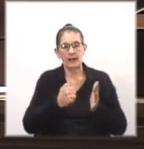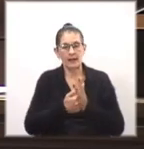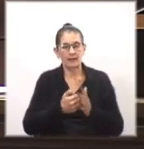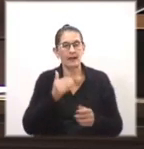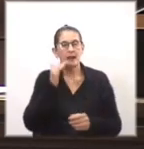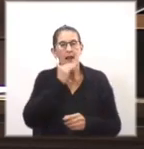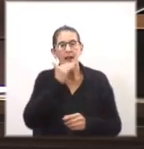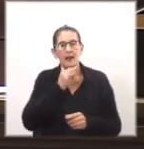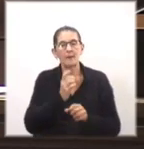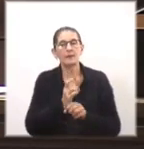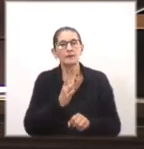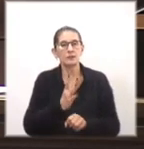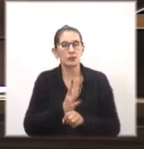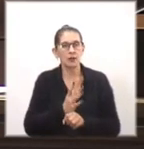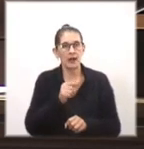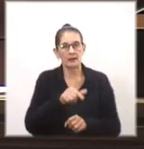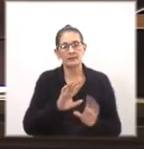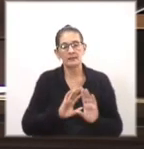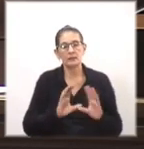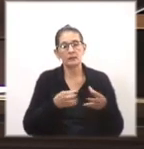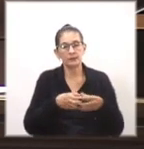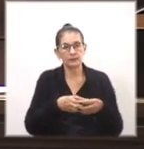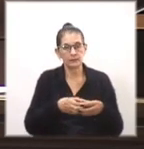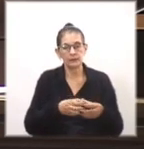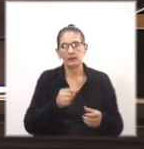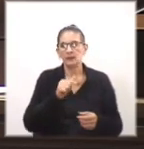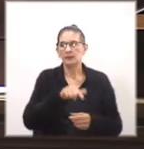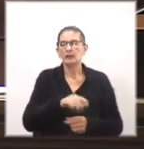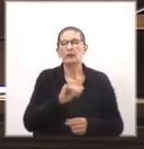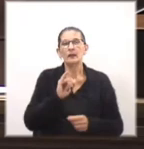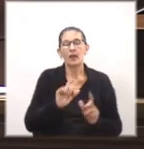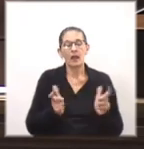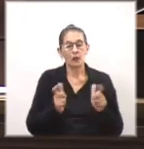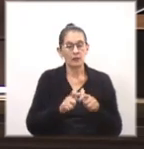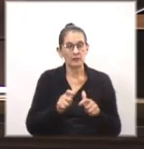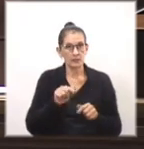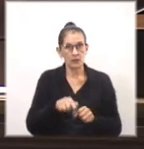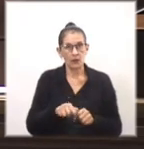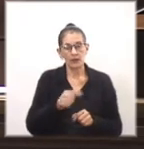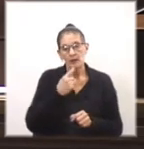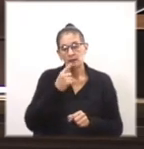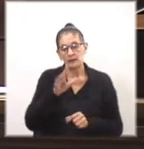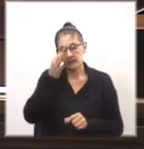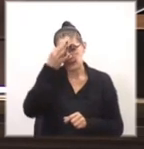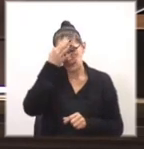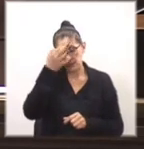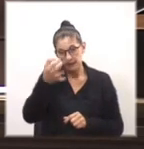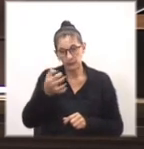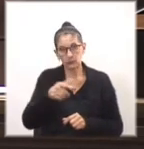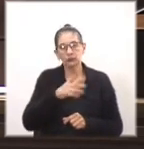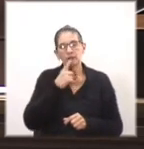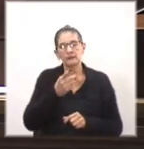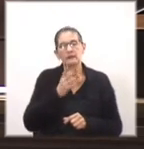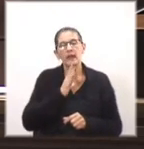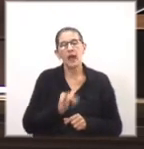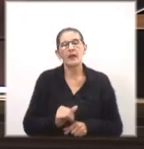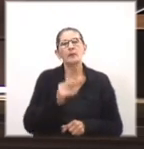profesionales, los postergados de la coalición. El diagnóstico de la Comisión de Expertos evidenció que existen problemas